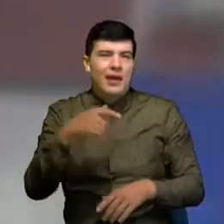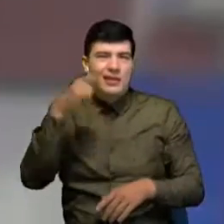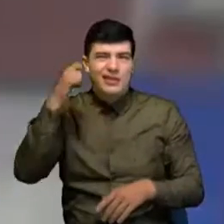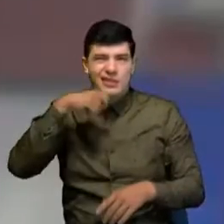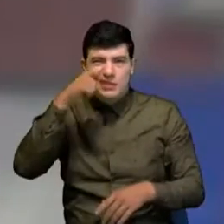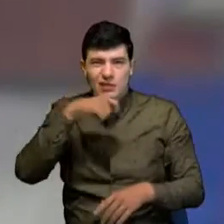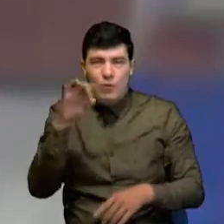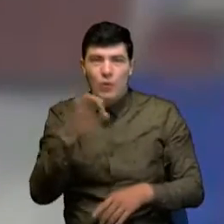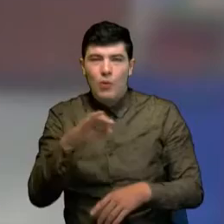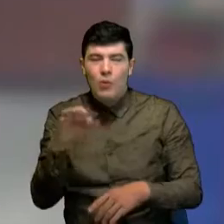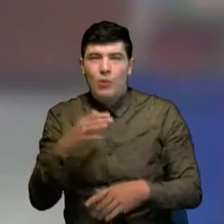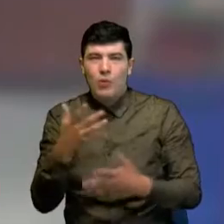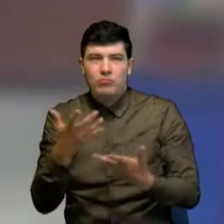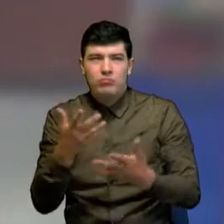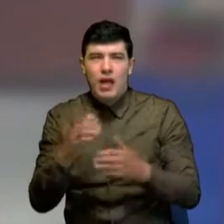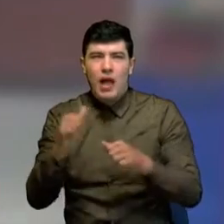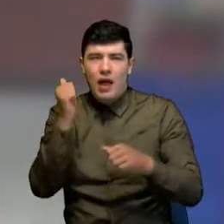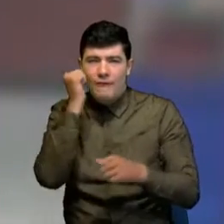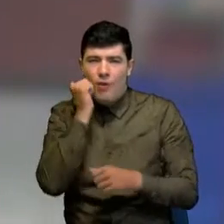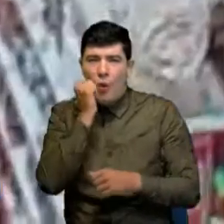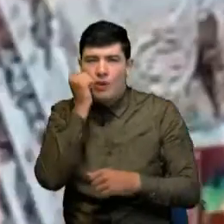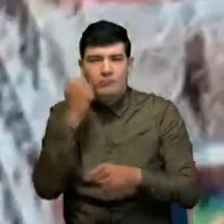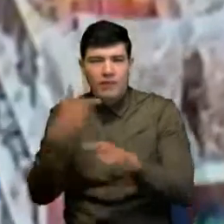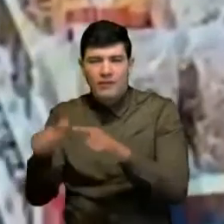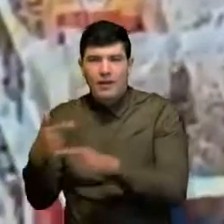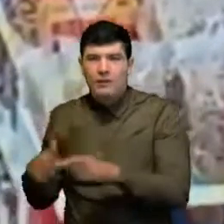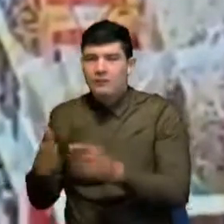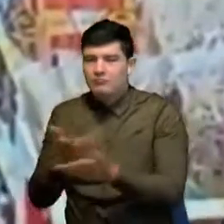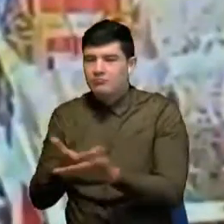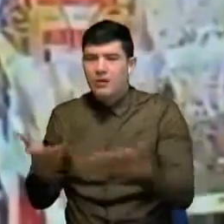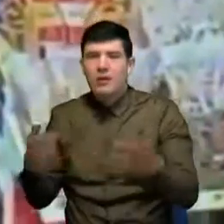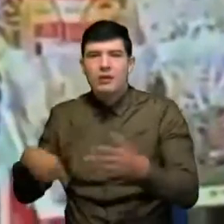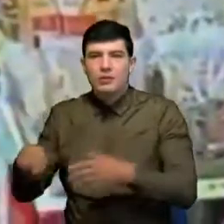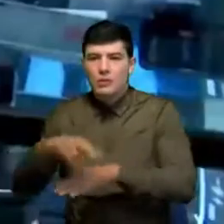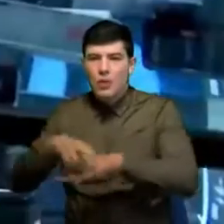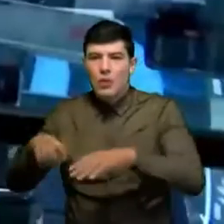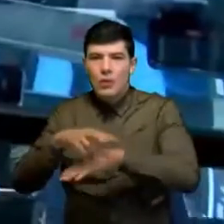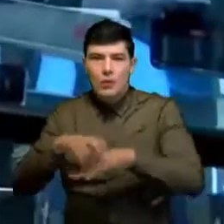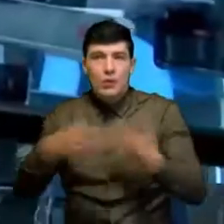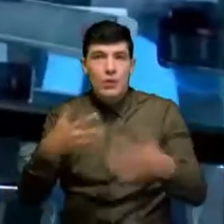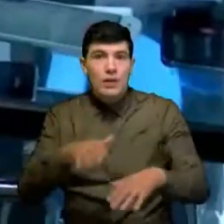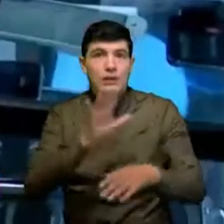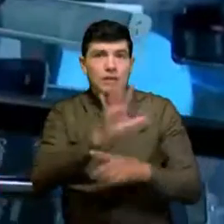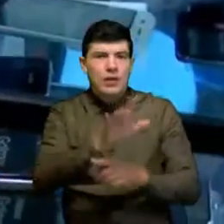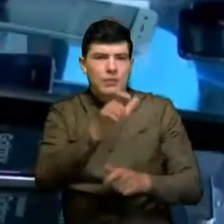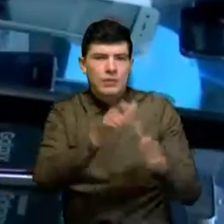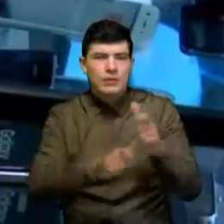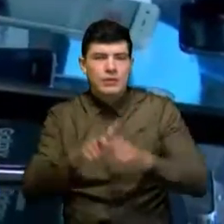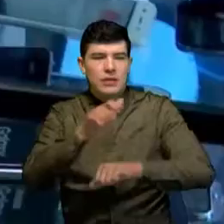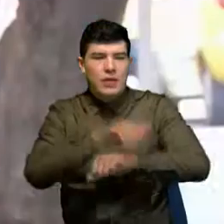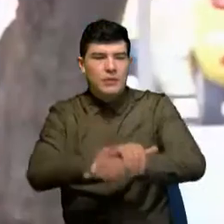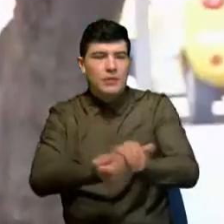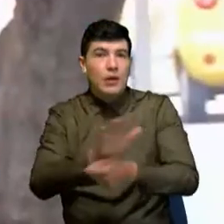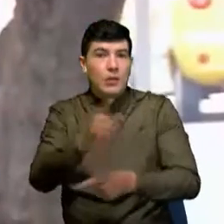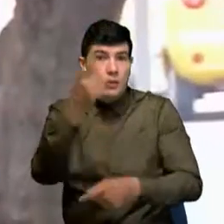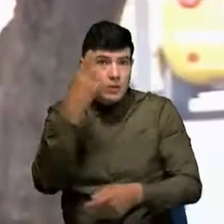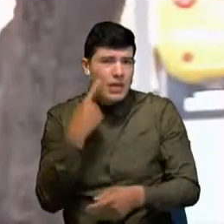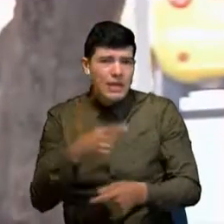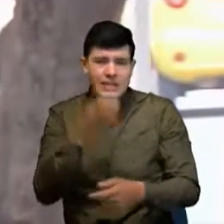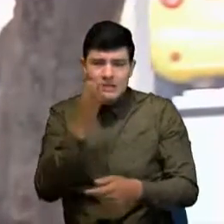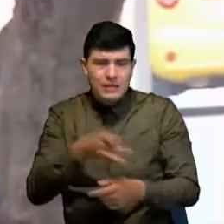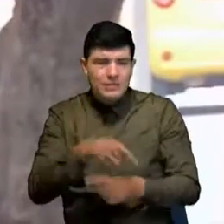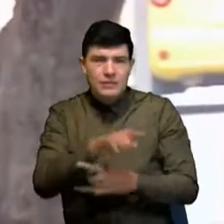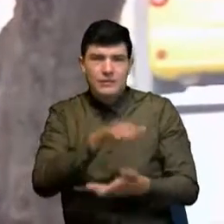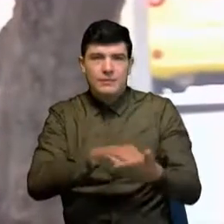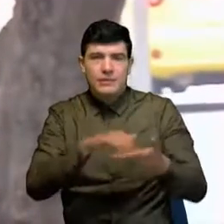productos son los más buscados. Es un tema reiterativo donde se reportan hasta 5 personas capturadas al día.